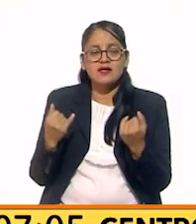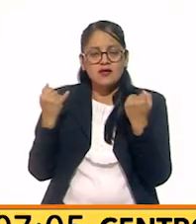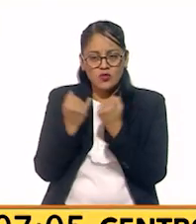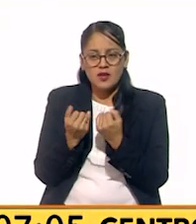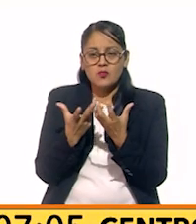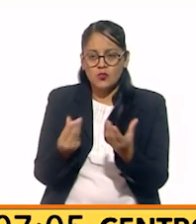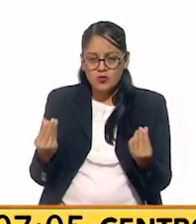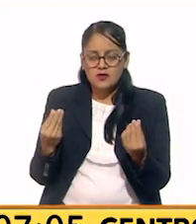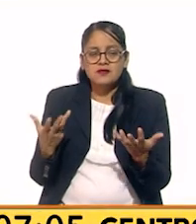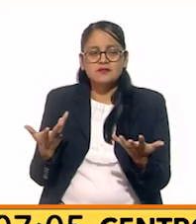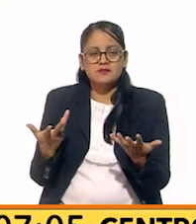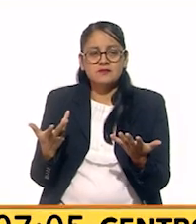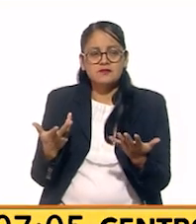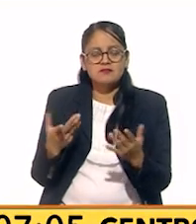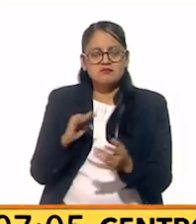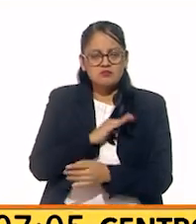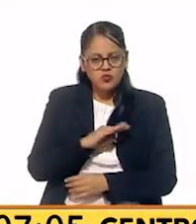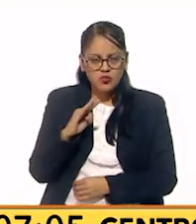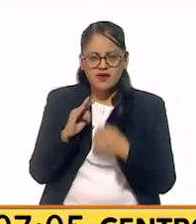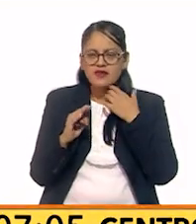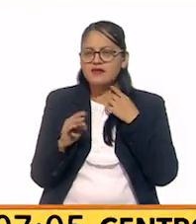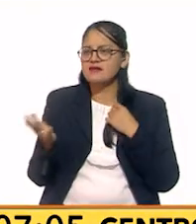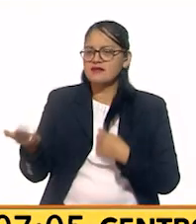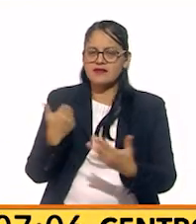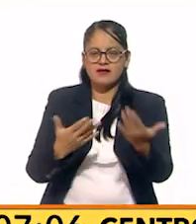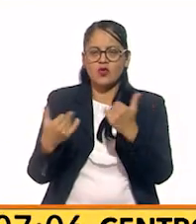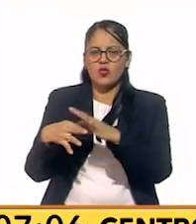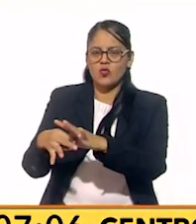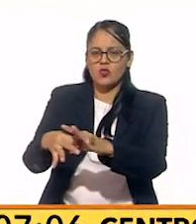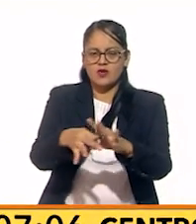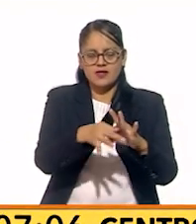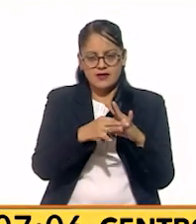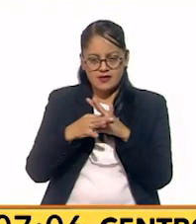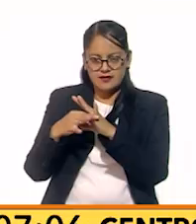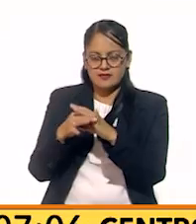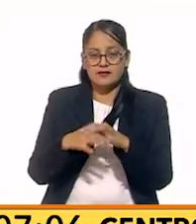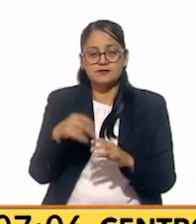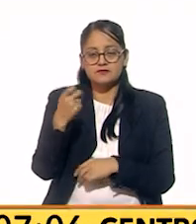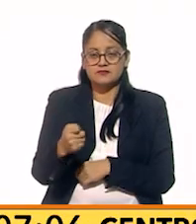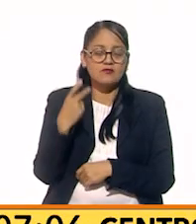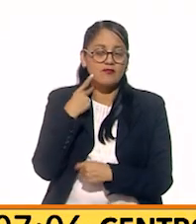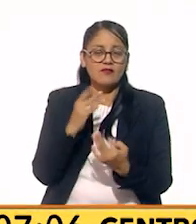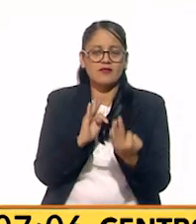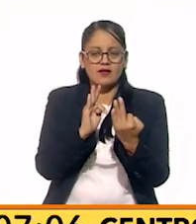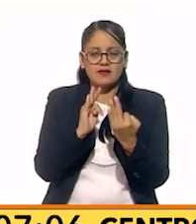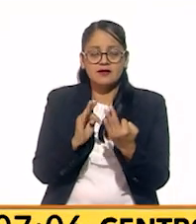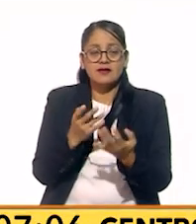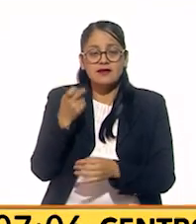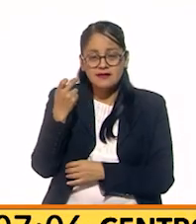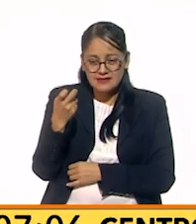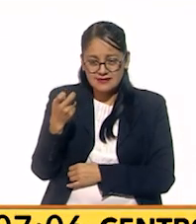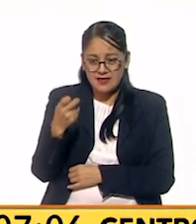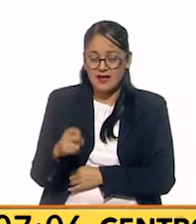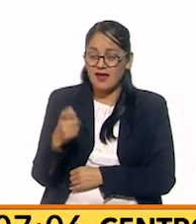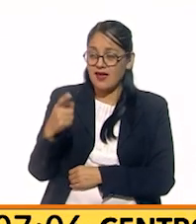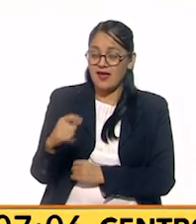muchas, de poder unirse y hacer freno a esa política, porque esa agenda